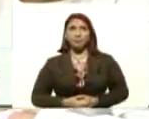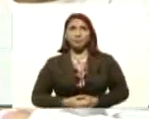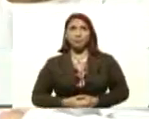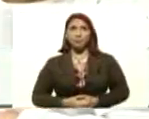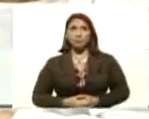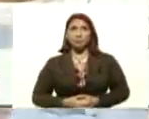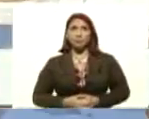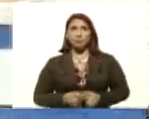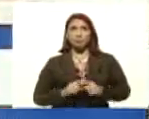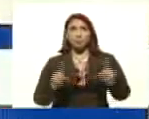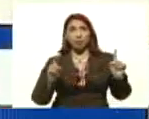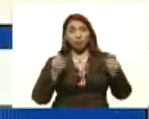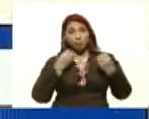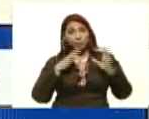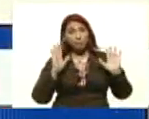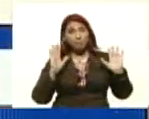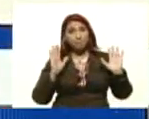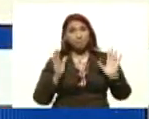para, bueno, poder